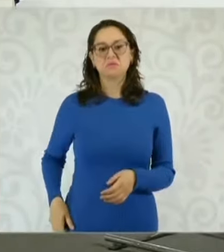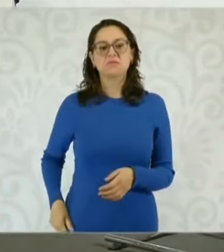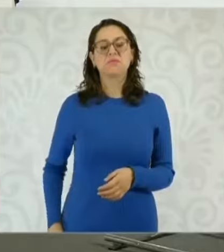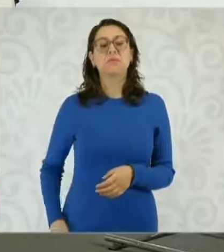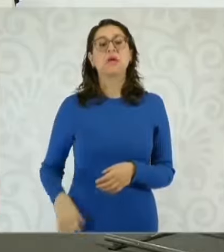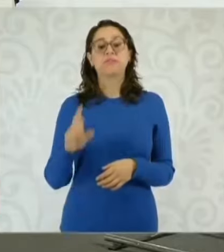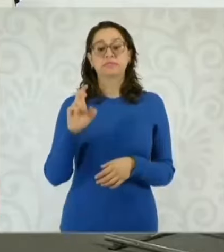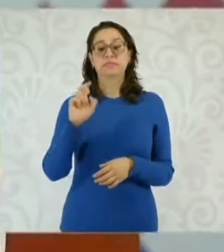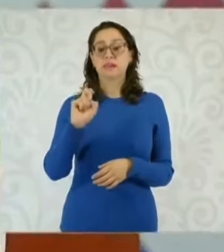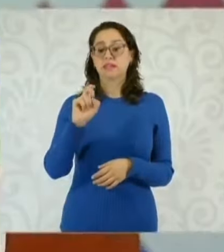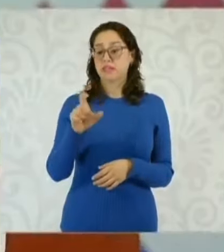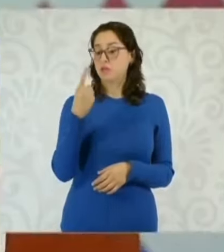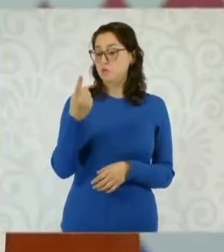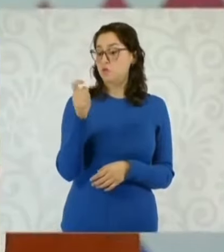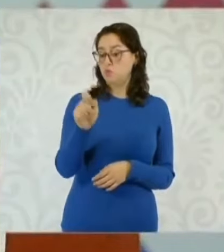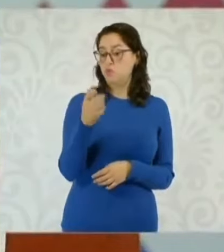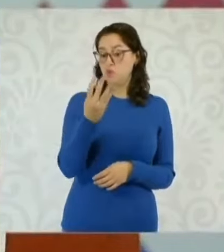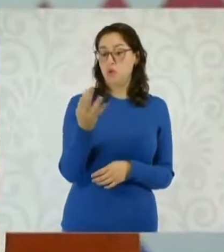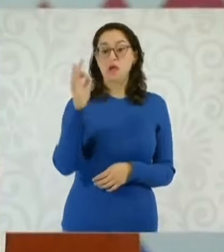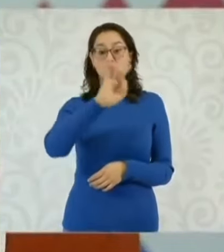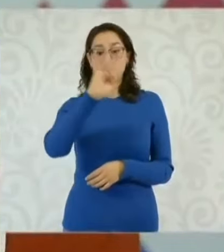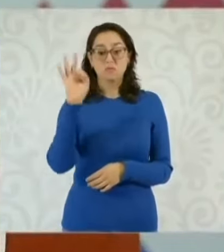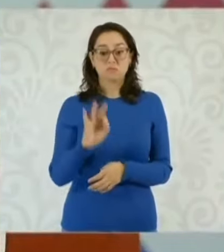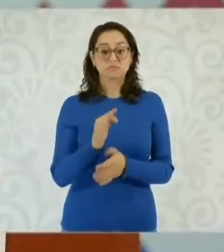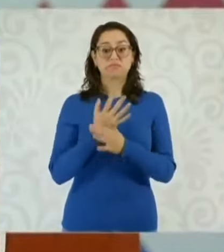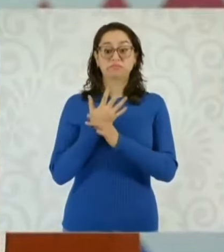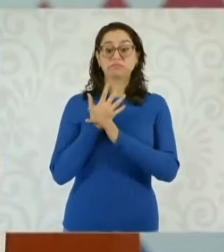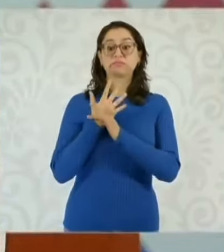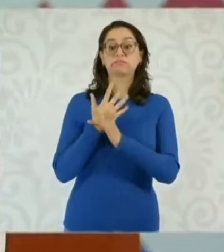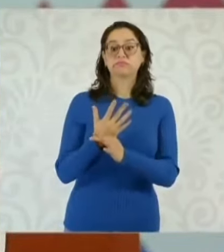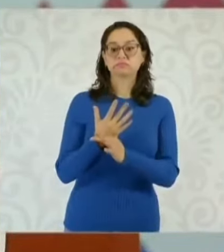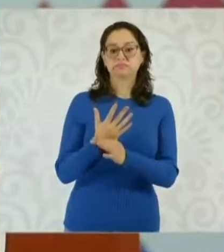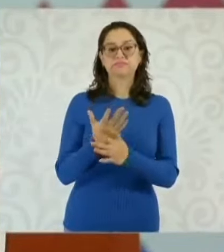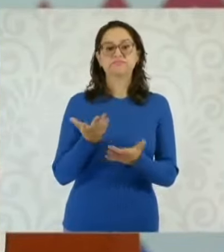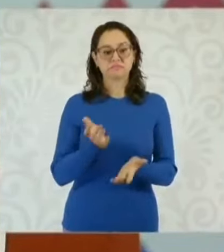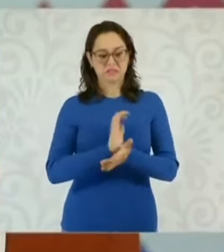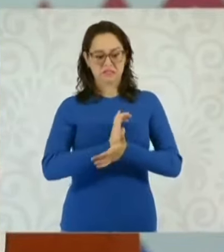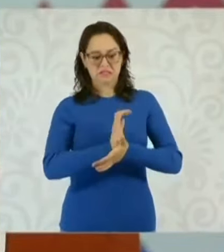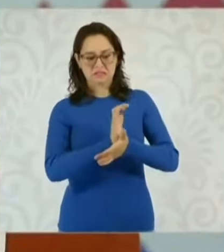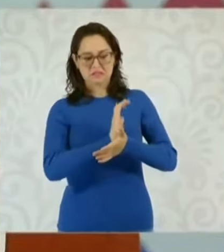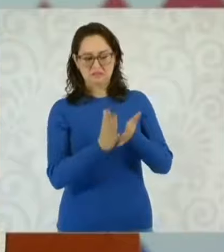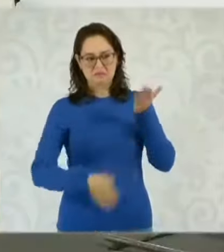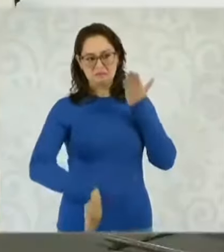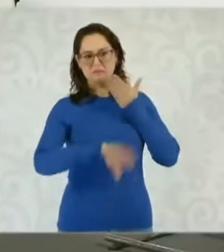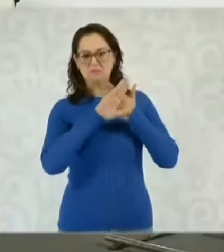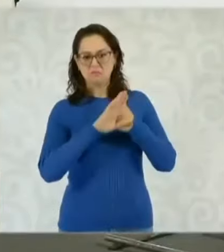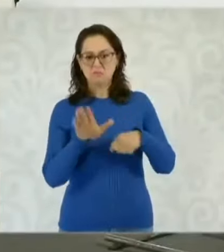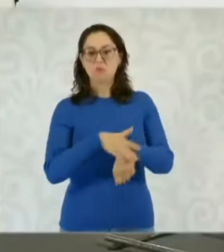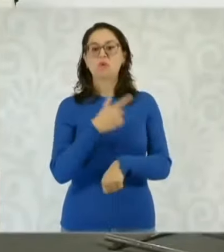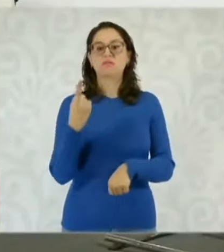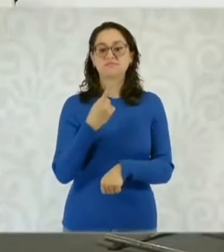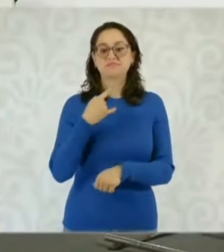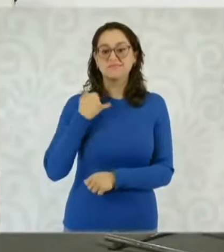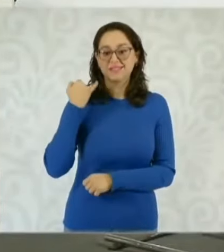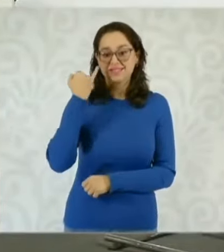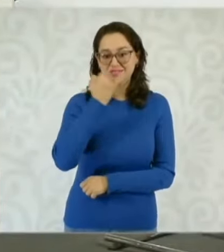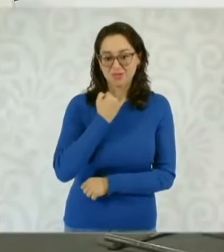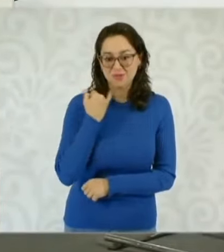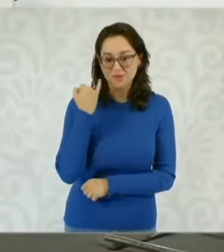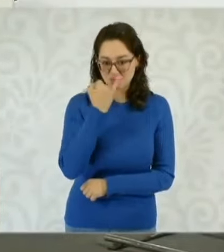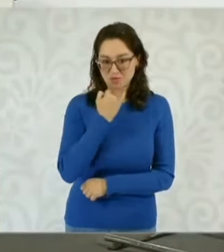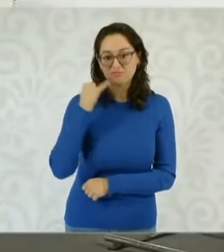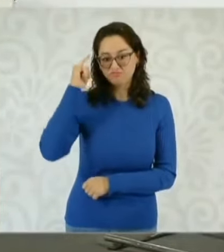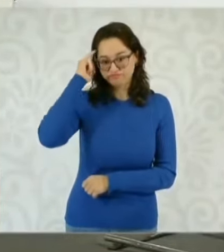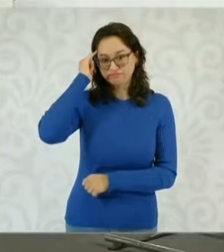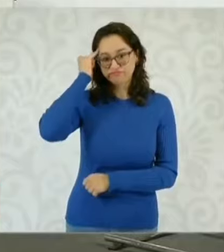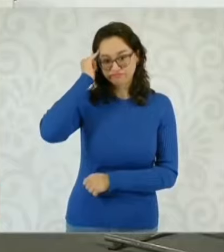el 31.4% refiere que el acto de discriminación fue hablar su lengua materna. En el Estado mexicano,